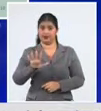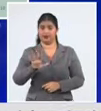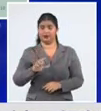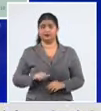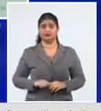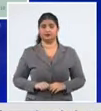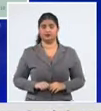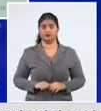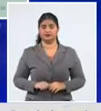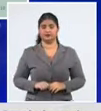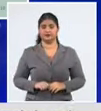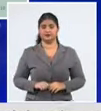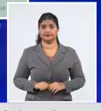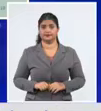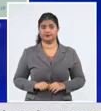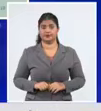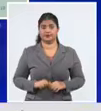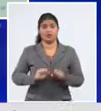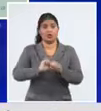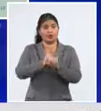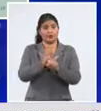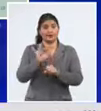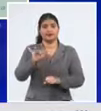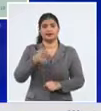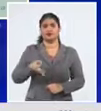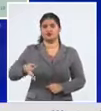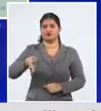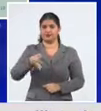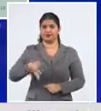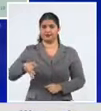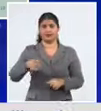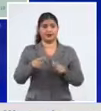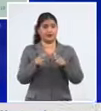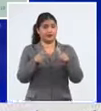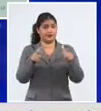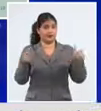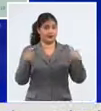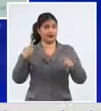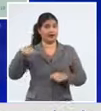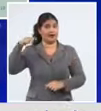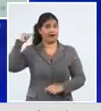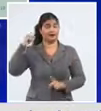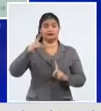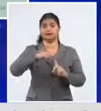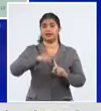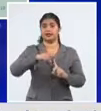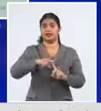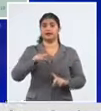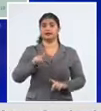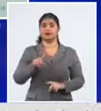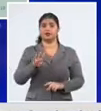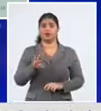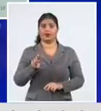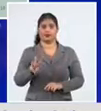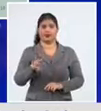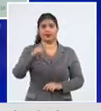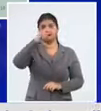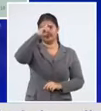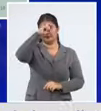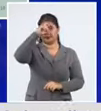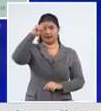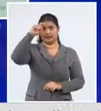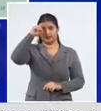en 7 municipios, y las cifras más altas ayer en Trinidad con 143 y en Santi Espíritu